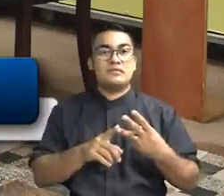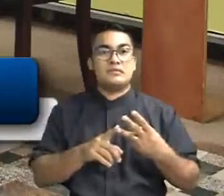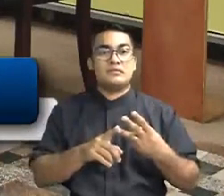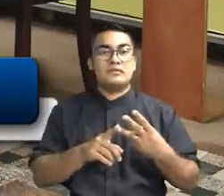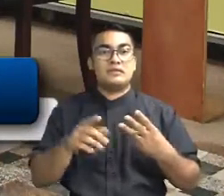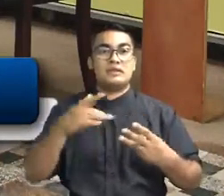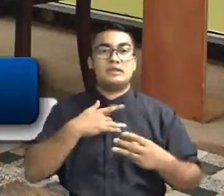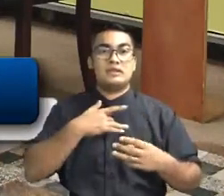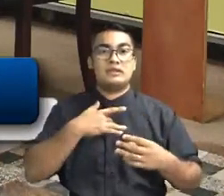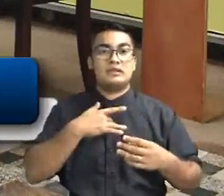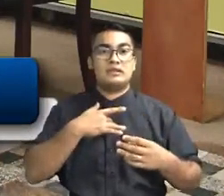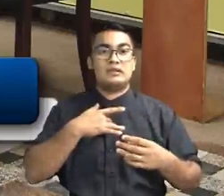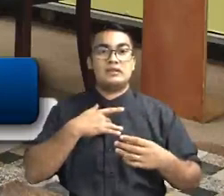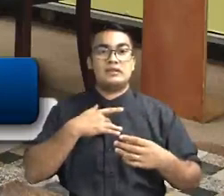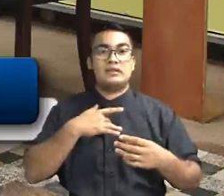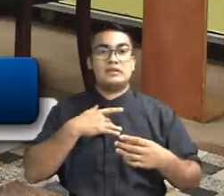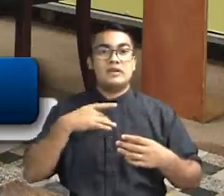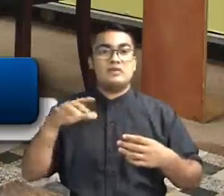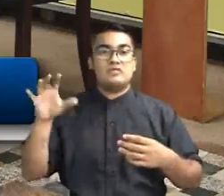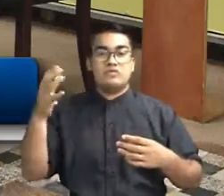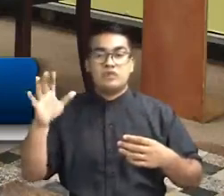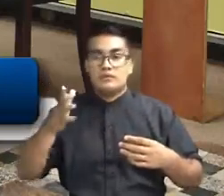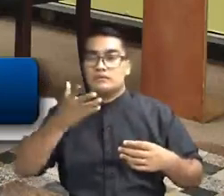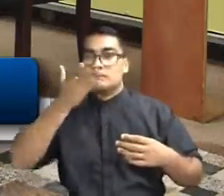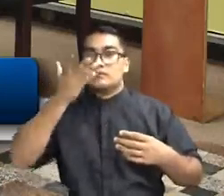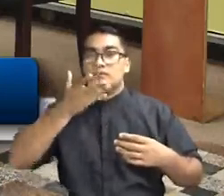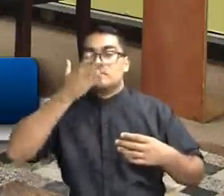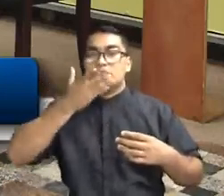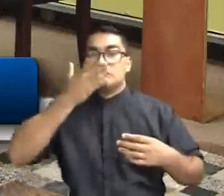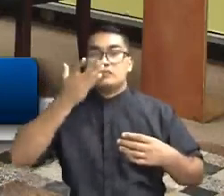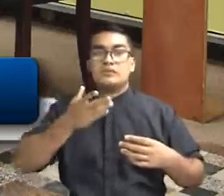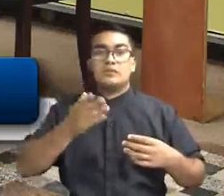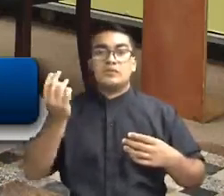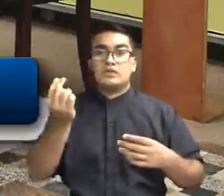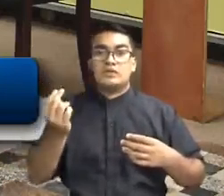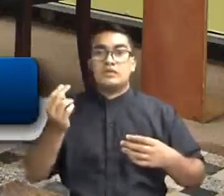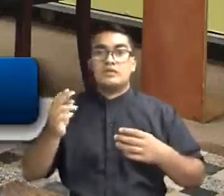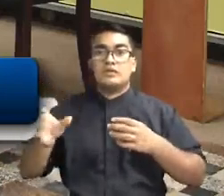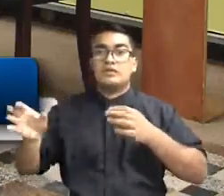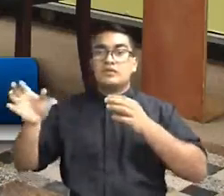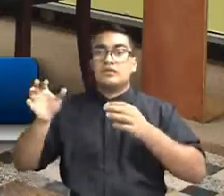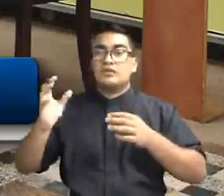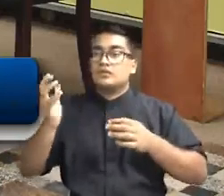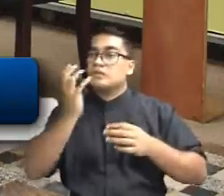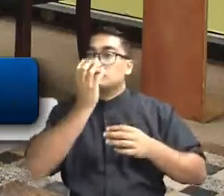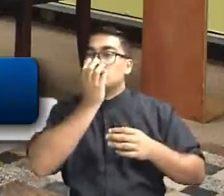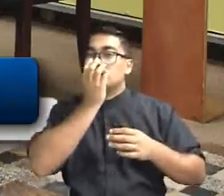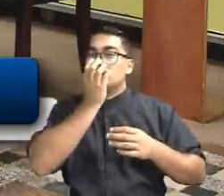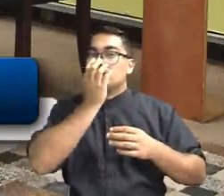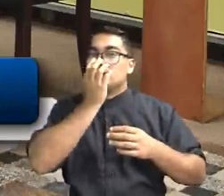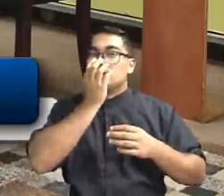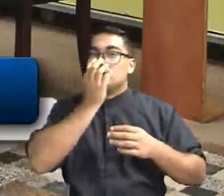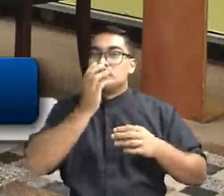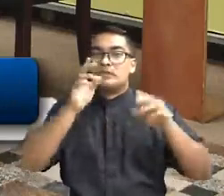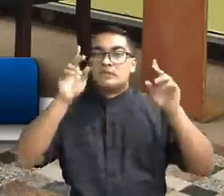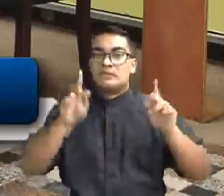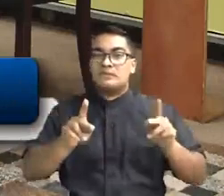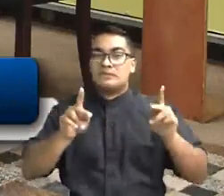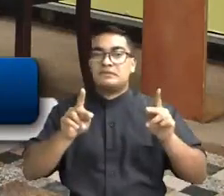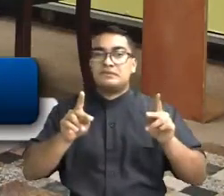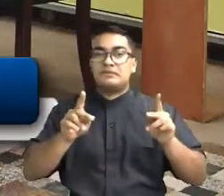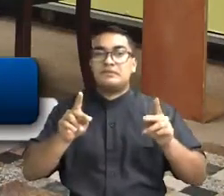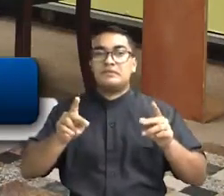conectemos a ventilación, que puede ser no invasiva, en el que utilizamos el ventilador y le ponemos una mascarita. El paciente está consciente